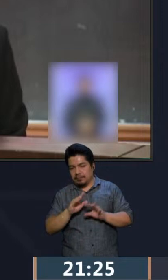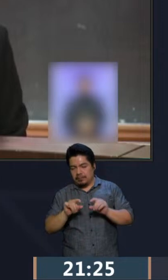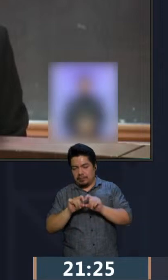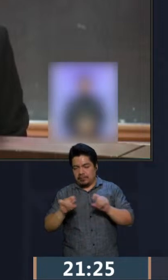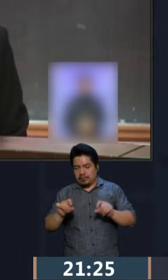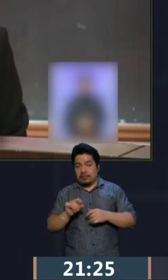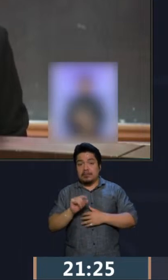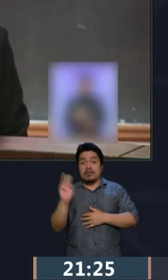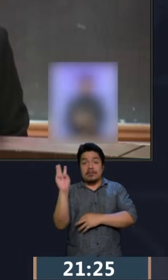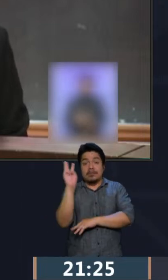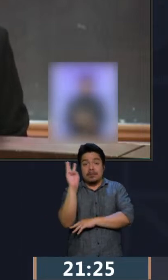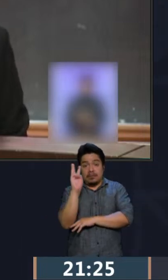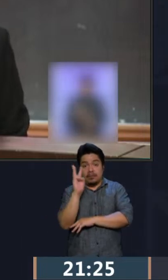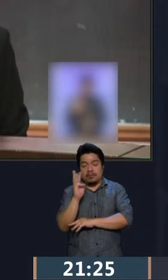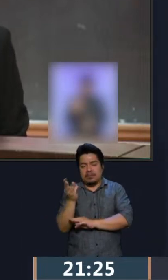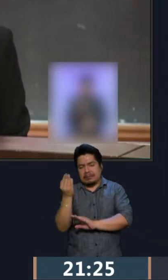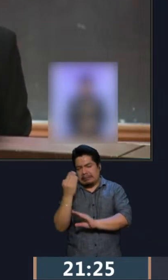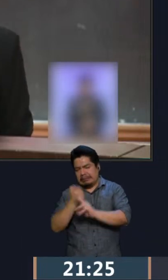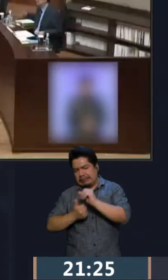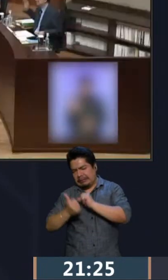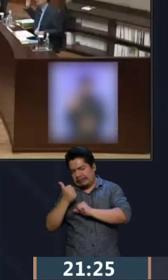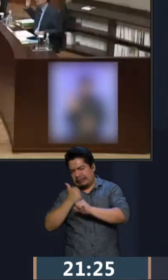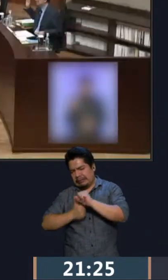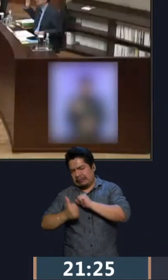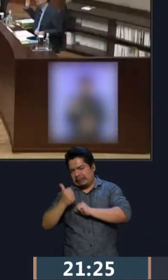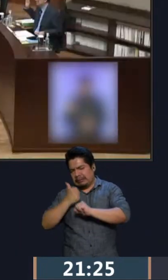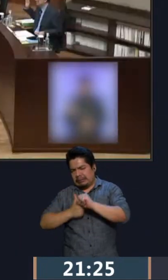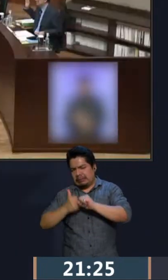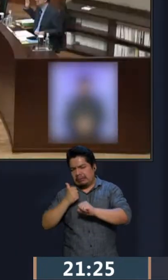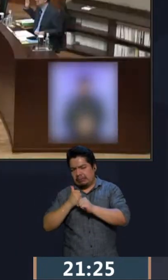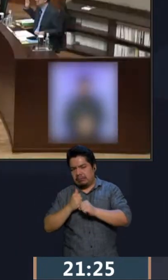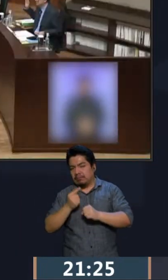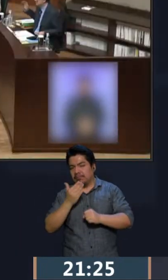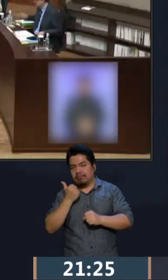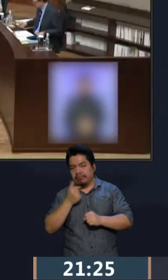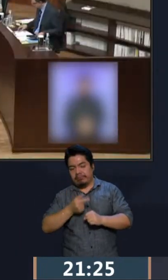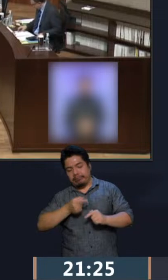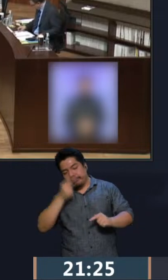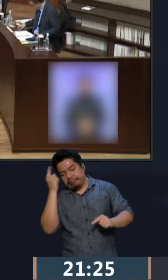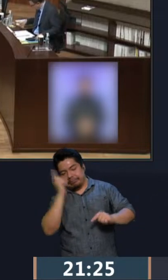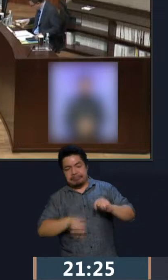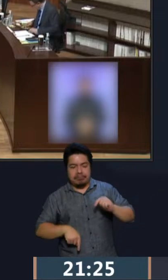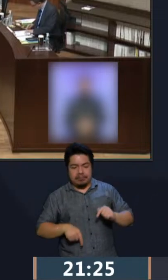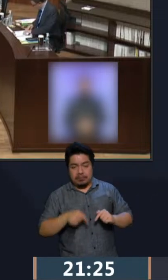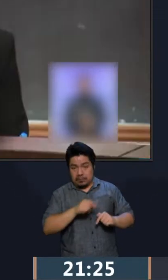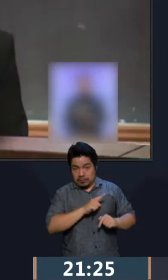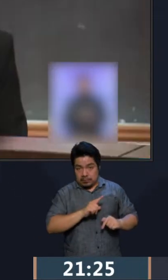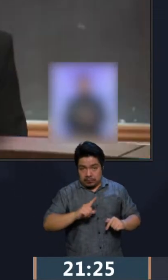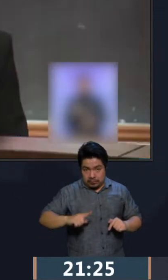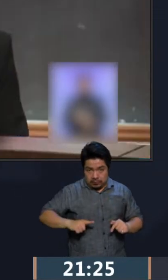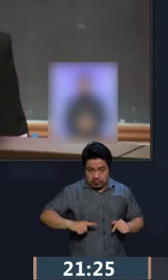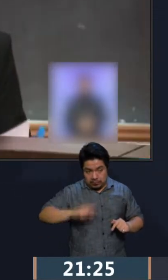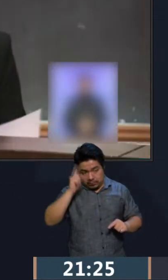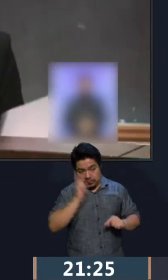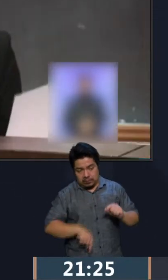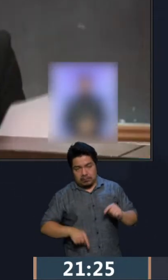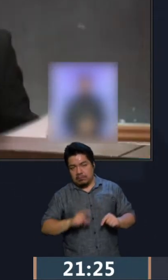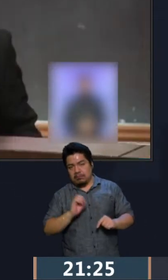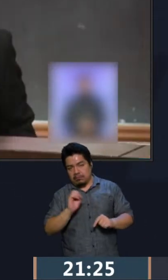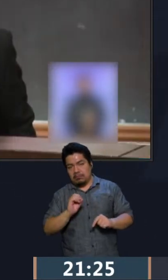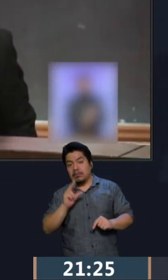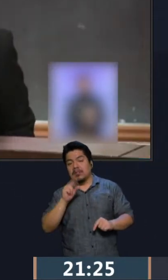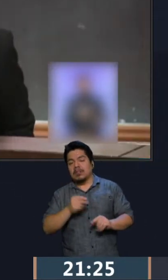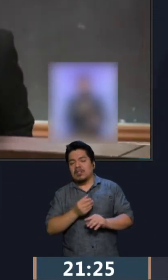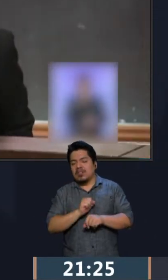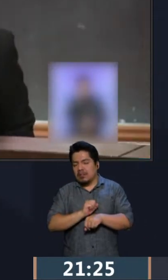esto, Washington desde hace años ya no da golpes de Estado. Lo que hace es que utiliza golpes blandos